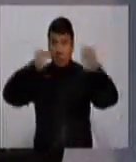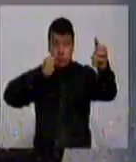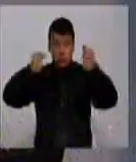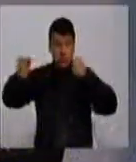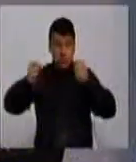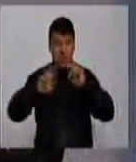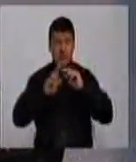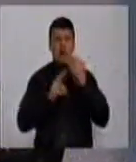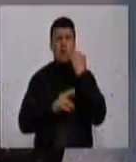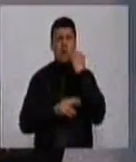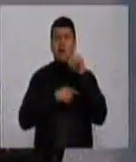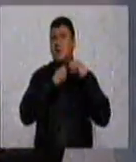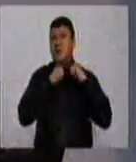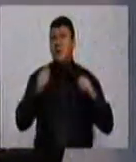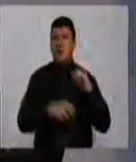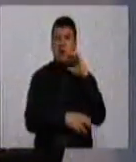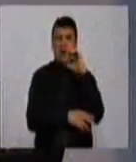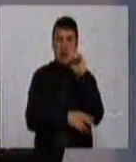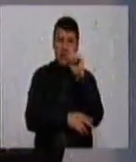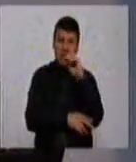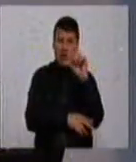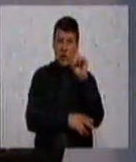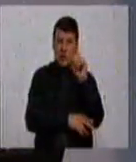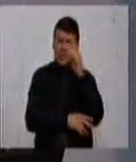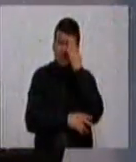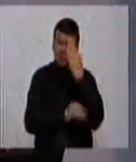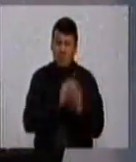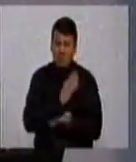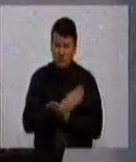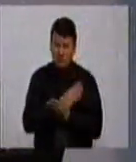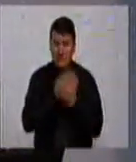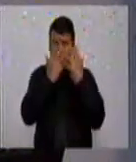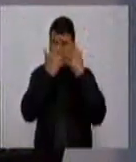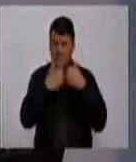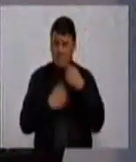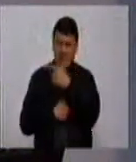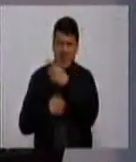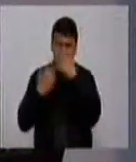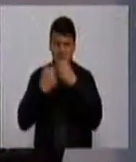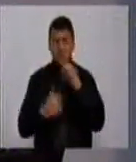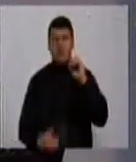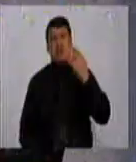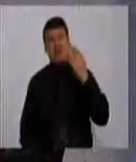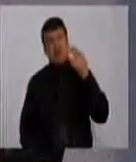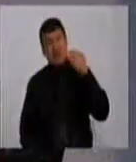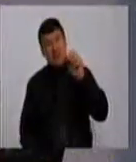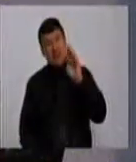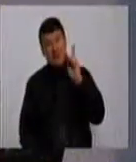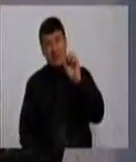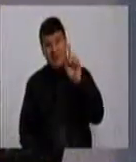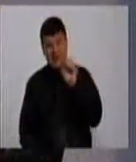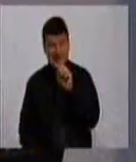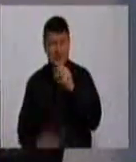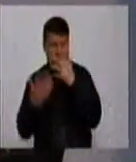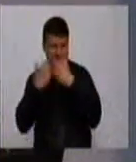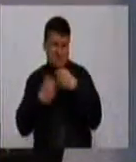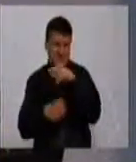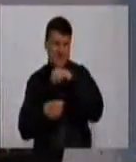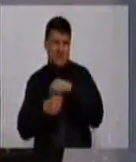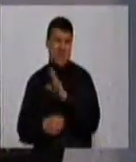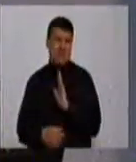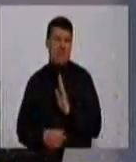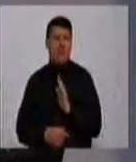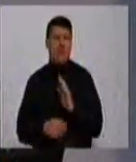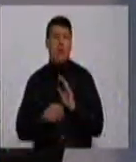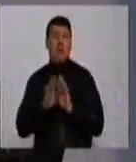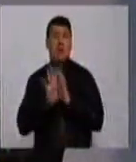la senadora Claudia López sobre el caso de la corrupción de Odebrecht y del fiscal Moreno y de los escándalos de la